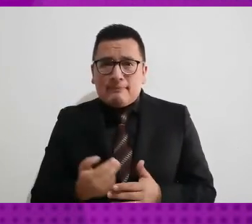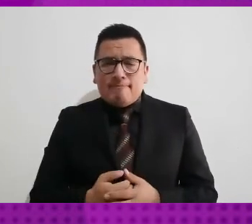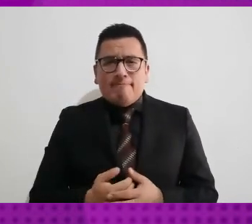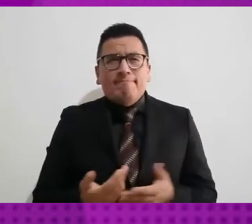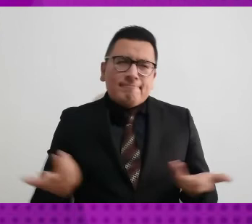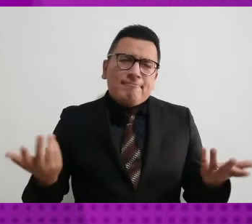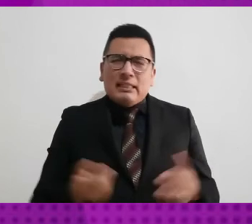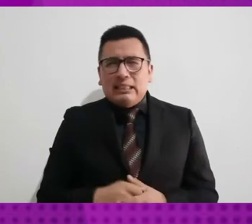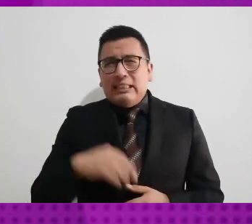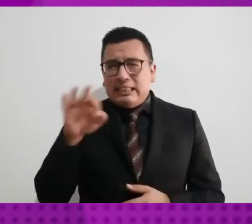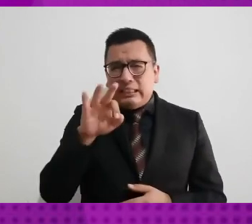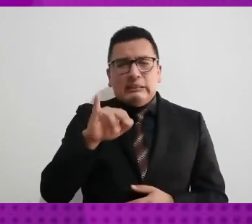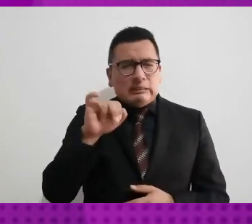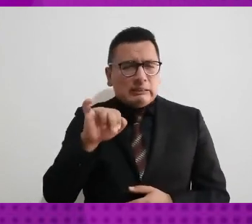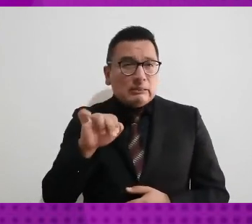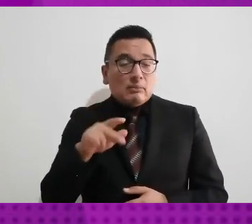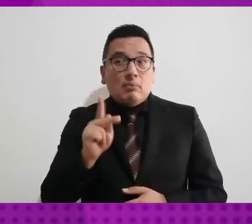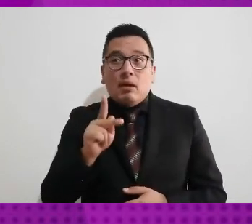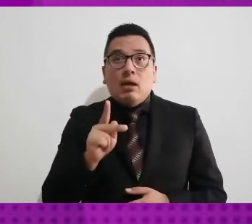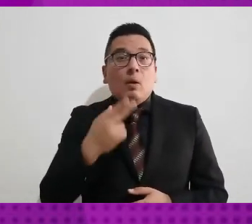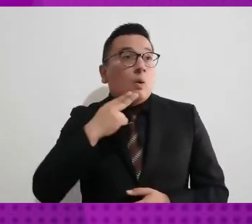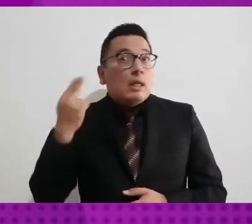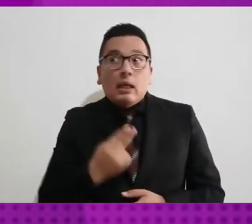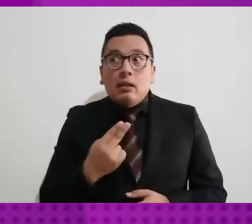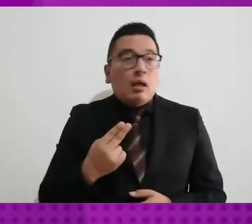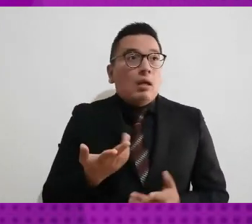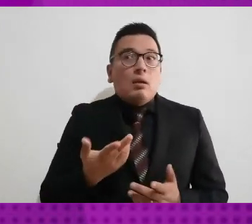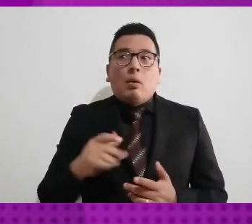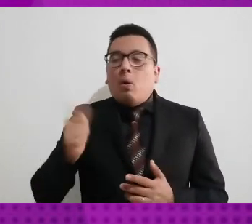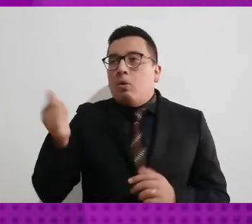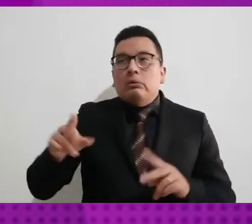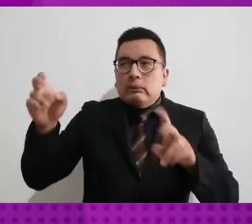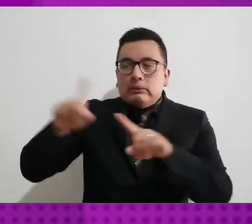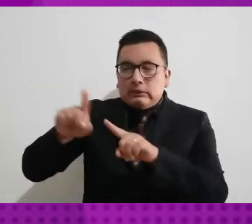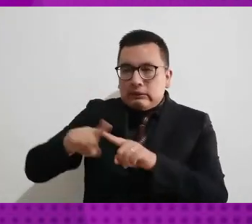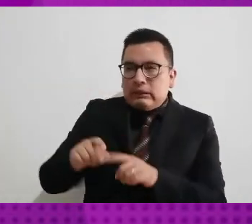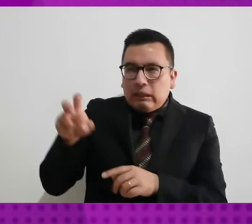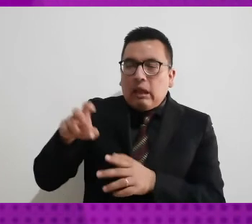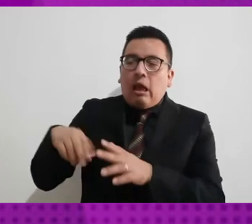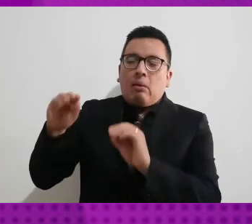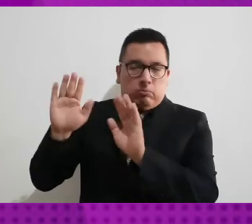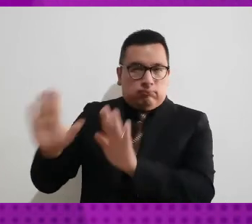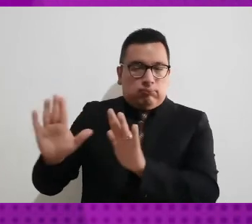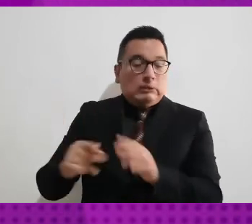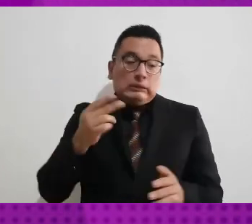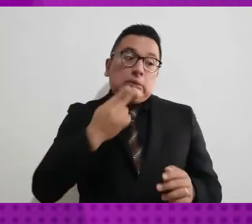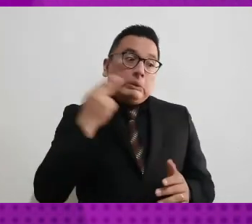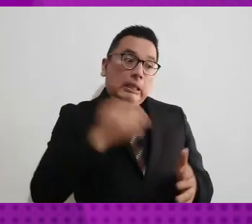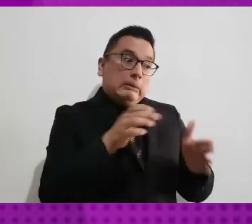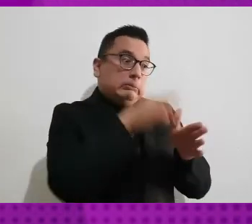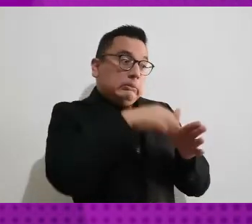reforma electoral sí, pero no a costo de sacrificar otras reformas que son necesarias y fundamentales en este